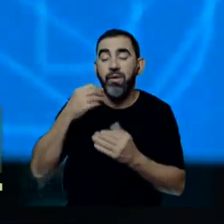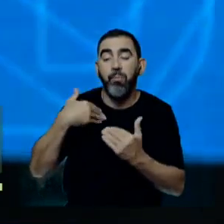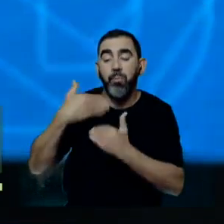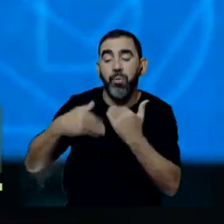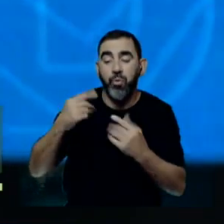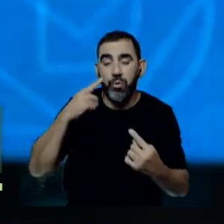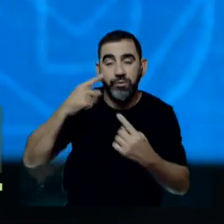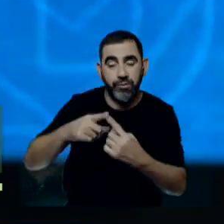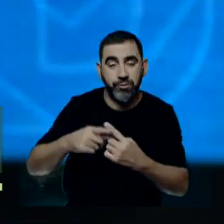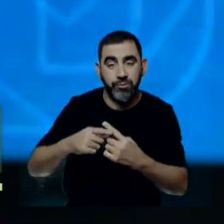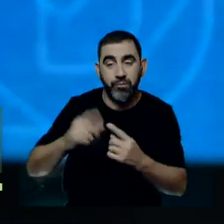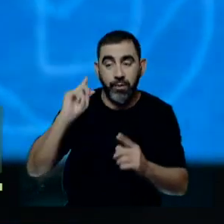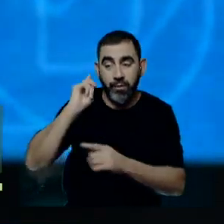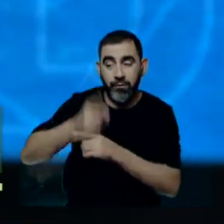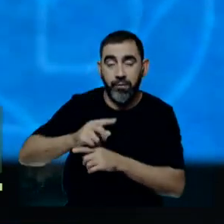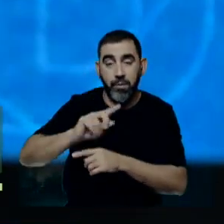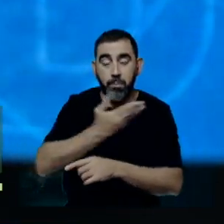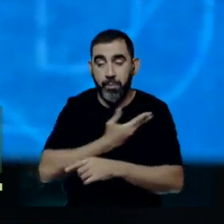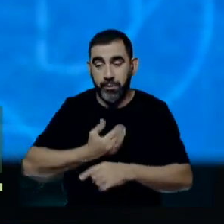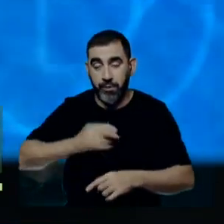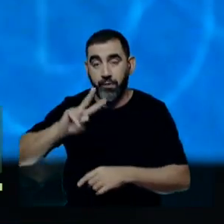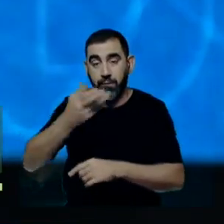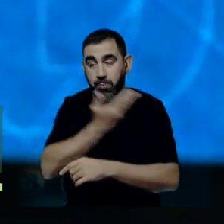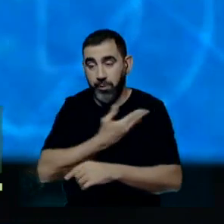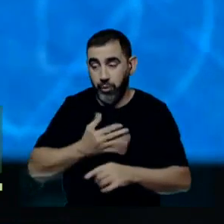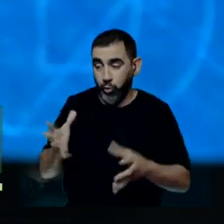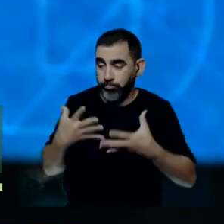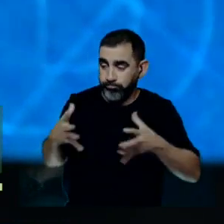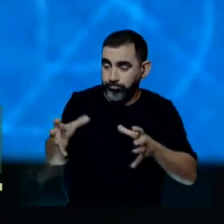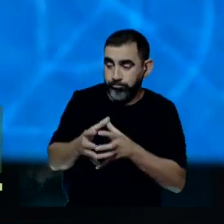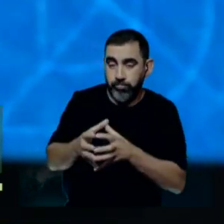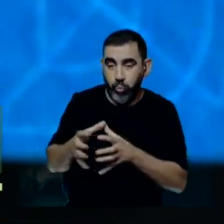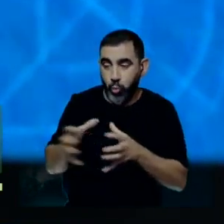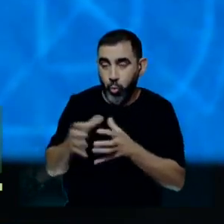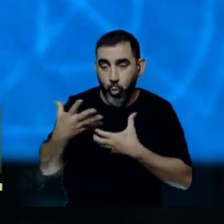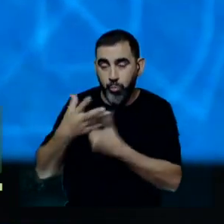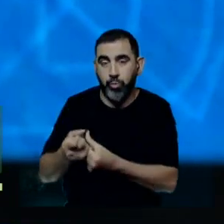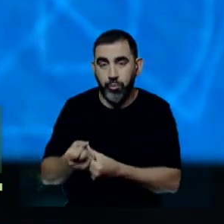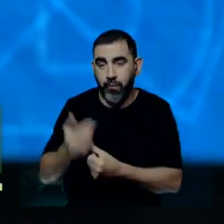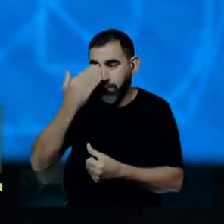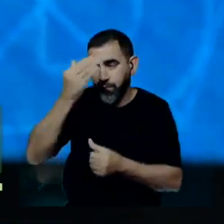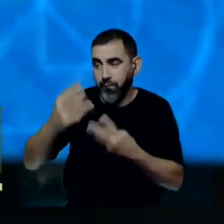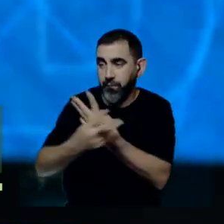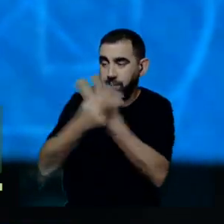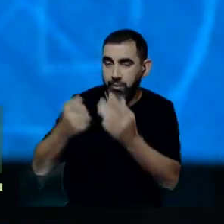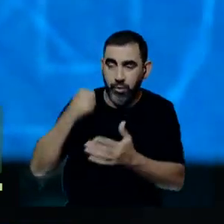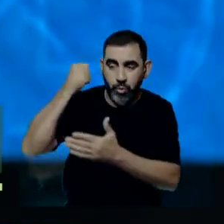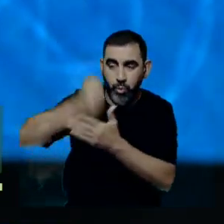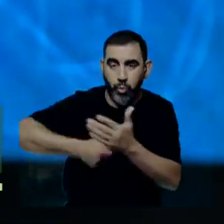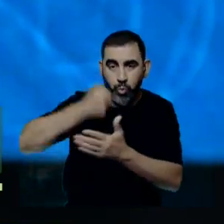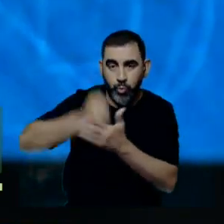que la fórmula se define y todos nos encolumnamos atrás de esa fórmula, todo el Frente Amplio va a dar esa